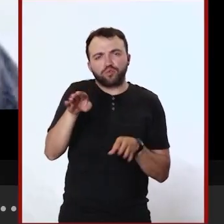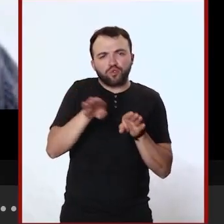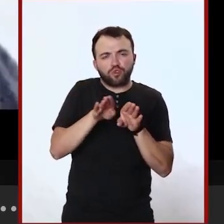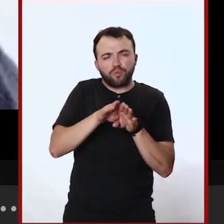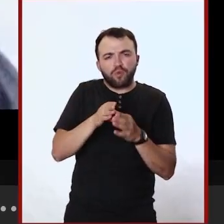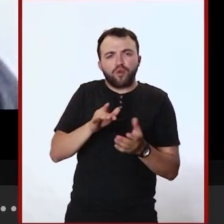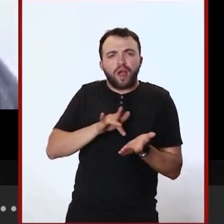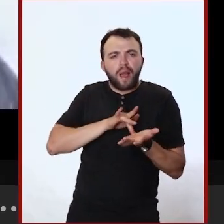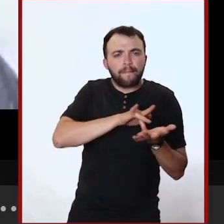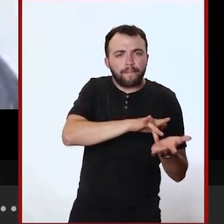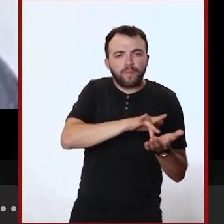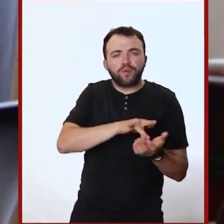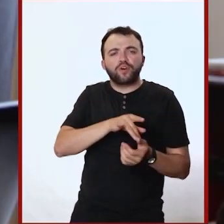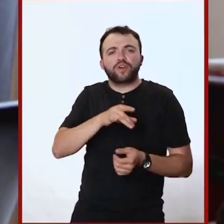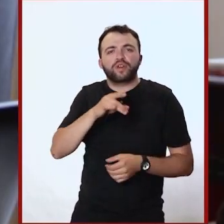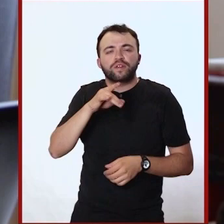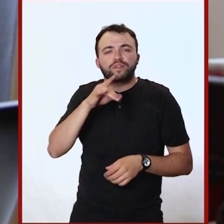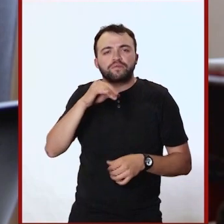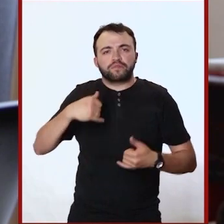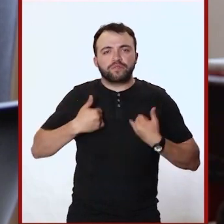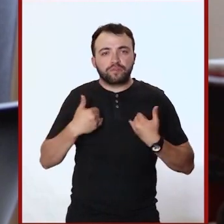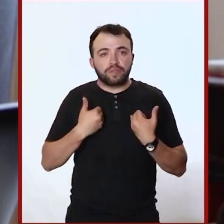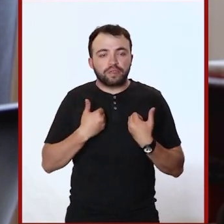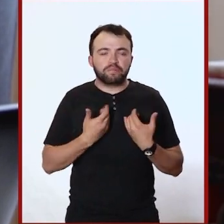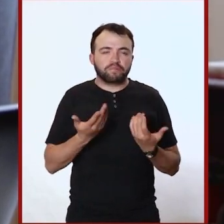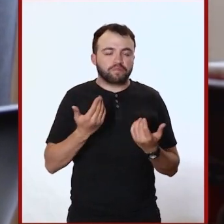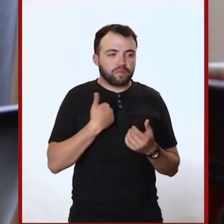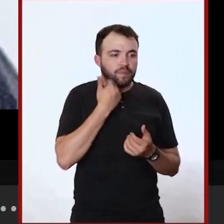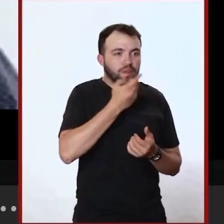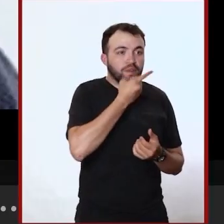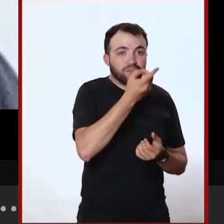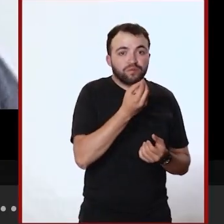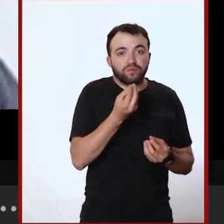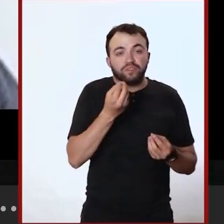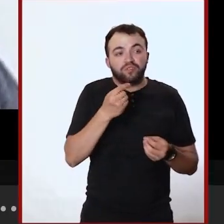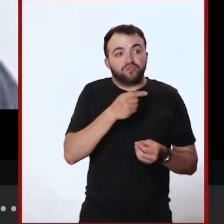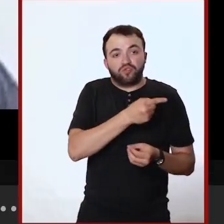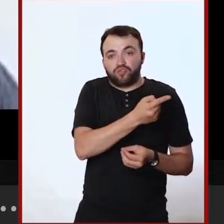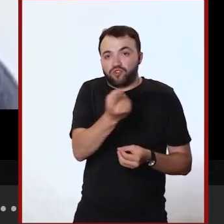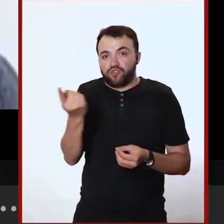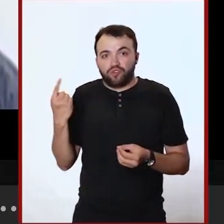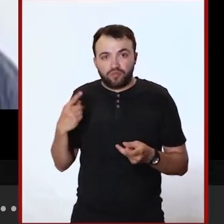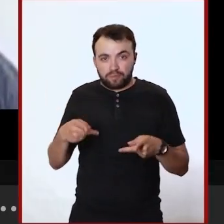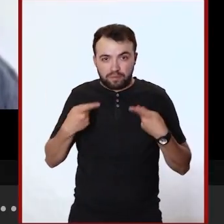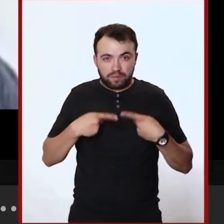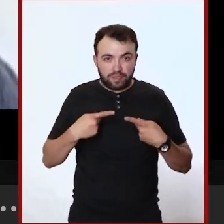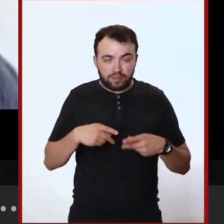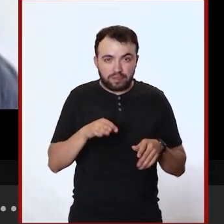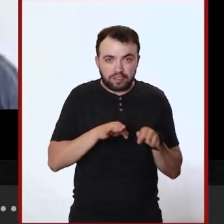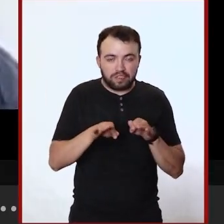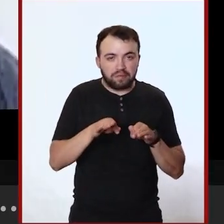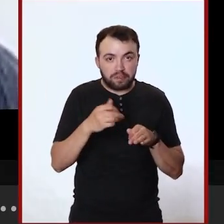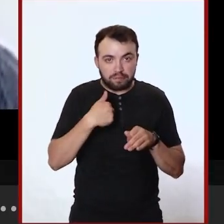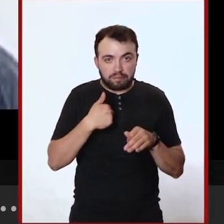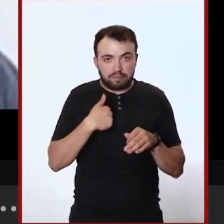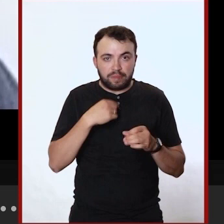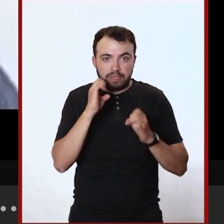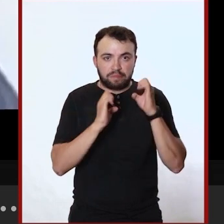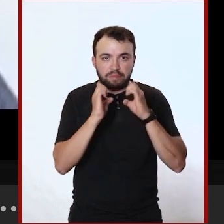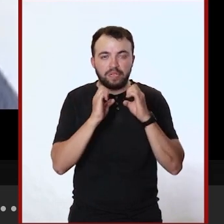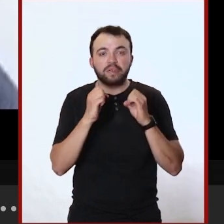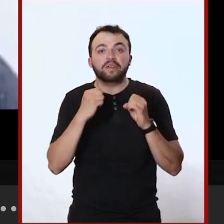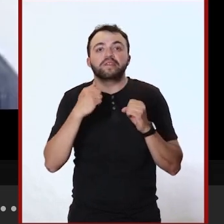trabajamos con jóvenes, de hecho. Trabajamos con muchas personas que tienen algunas ideas, que tienen algunos proyectos o que ya han